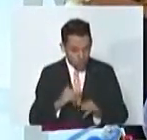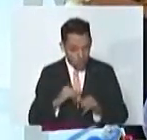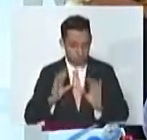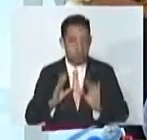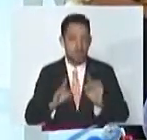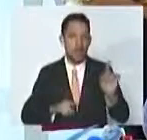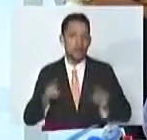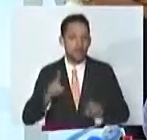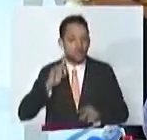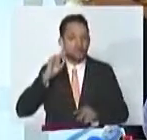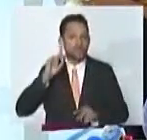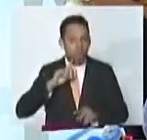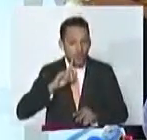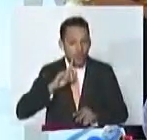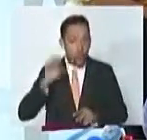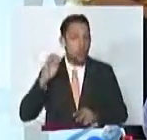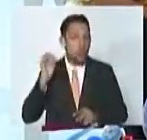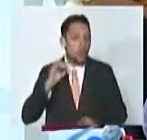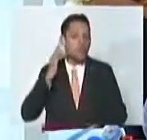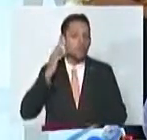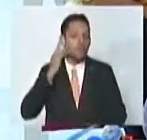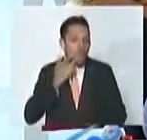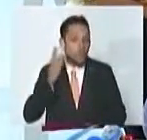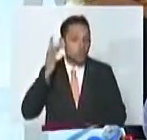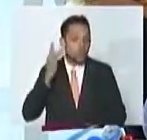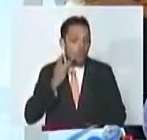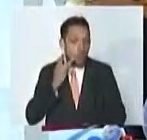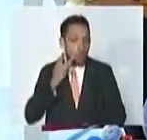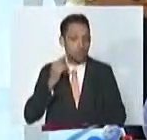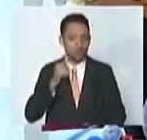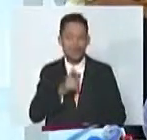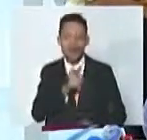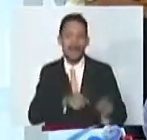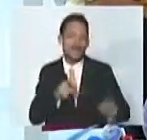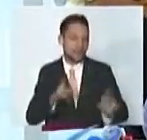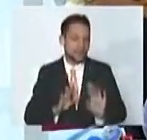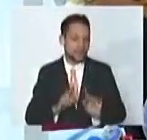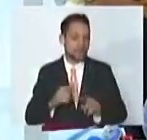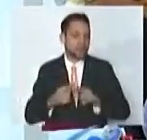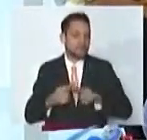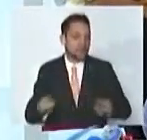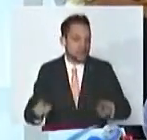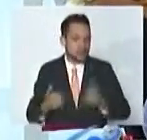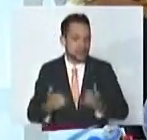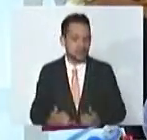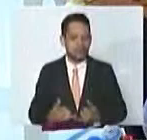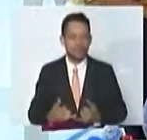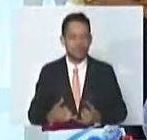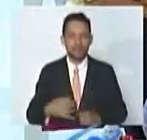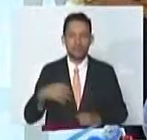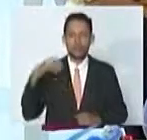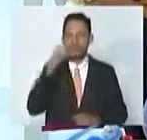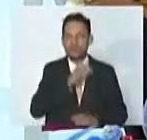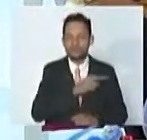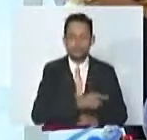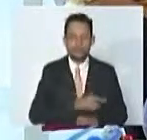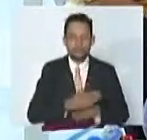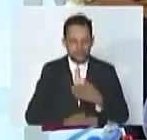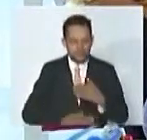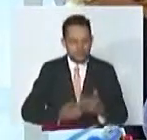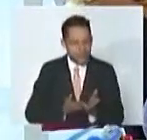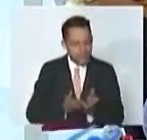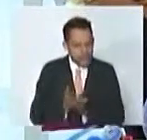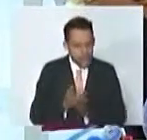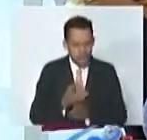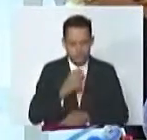muda. Pero no siempre tiene que ser las dos. Pero lo que usted acaba de mencionar es para, lo vemos todo con frecuencia.